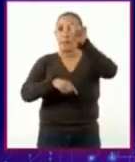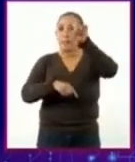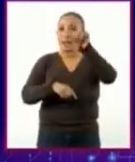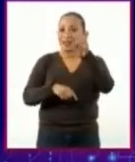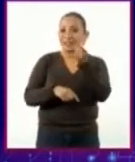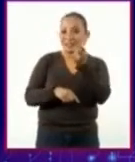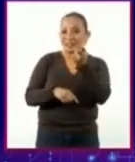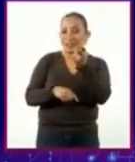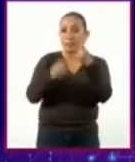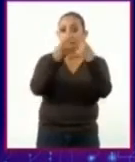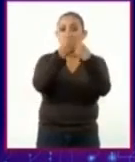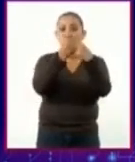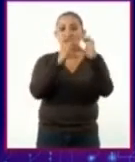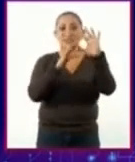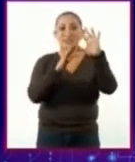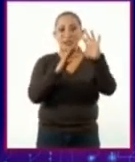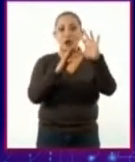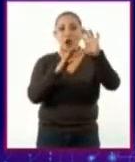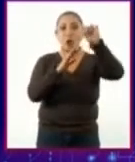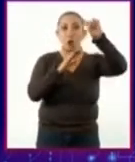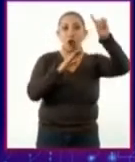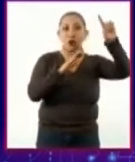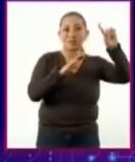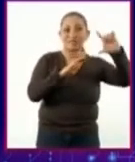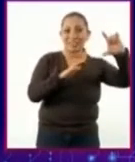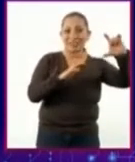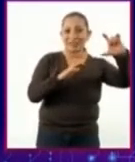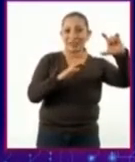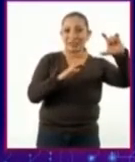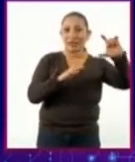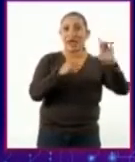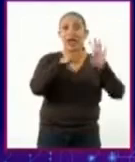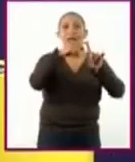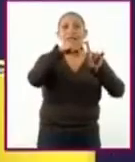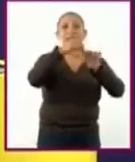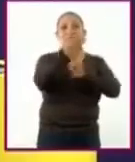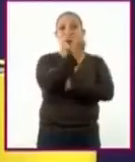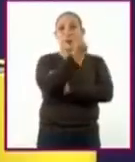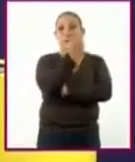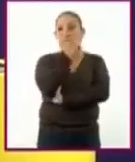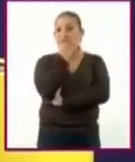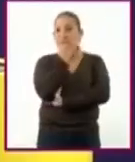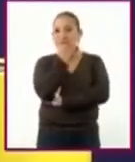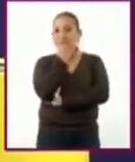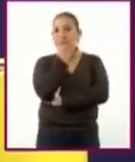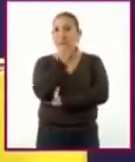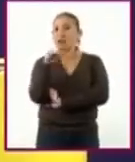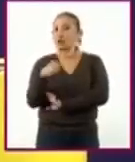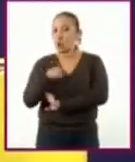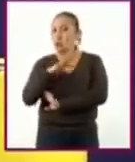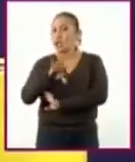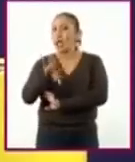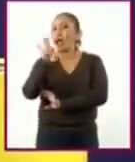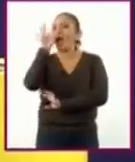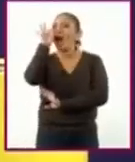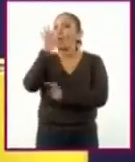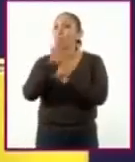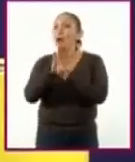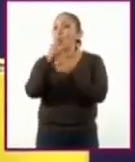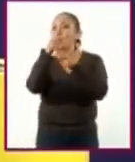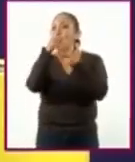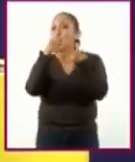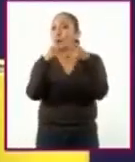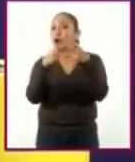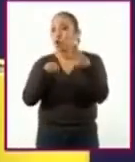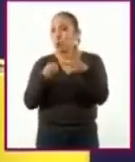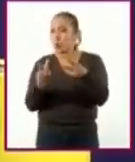cierra paréntesis, por 5, se cierra corchete, entre 9. Ya tengo mi opción seleccionada. Solo